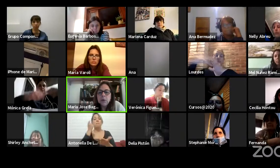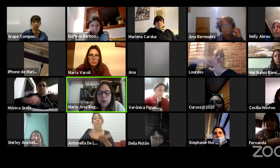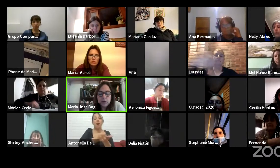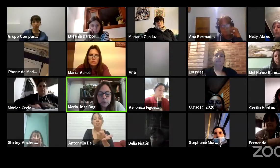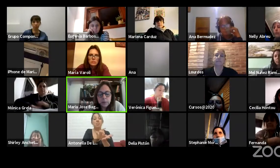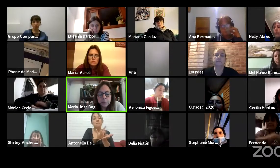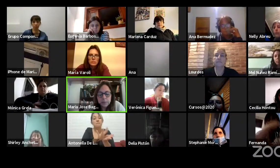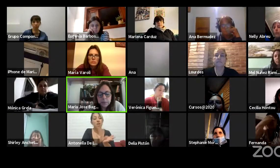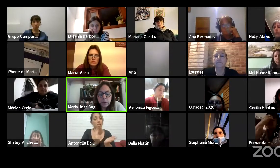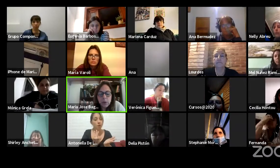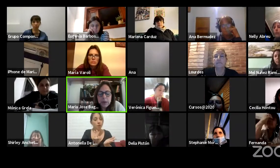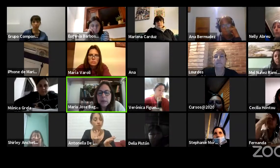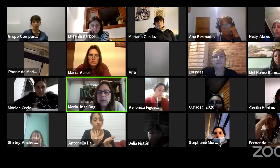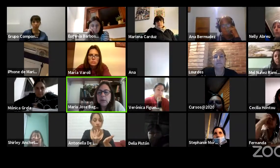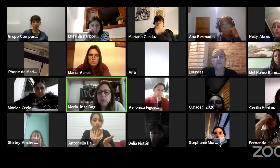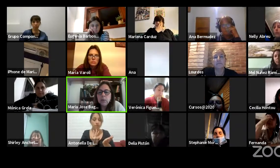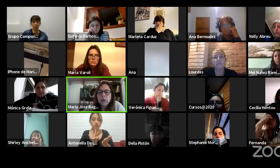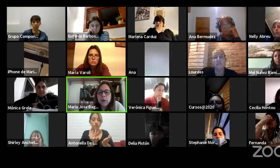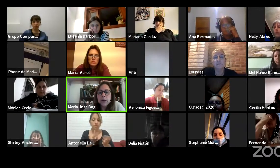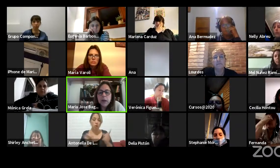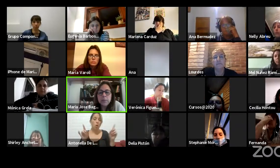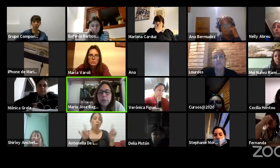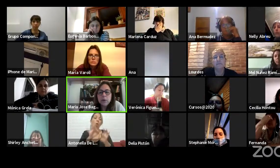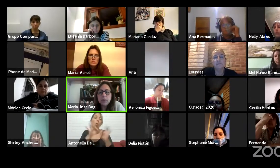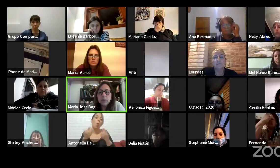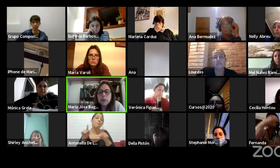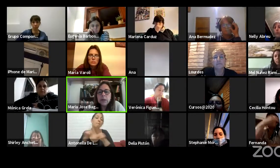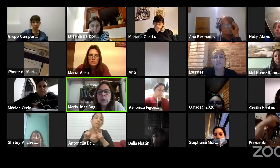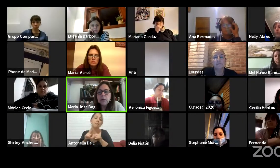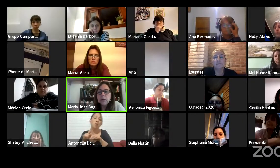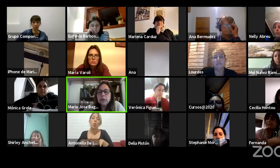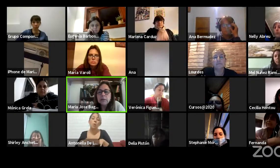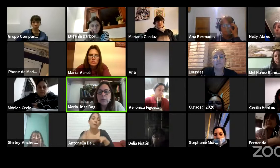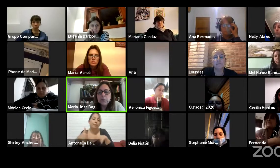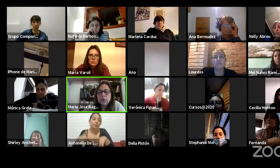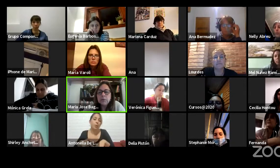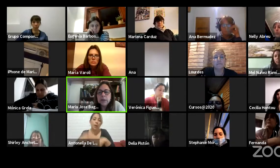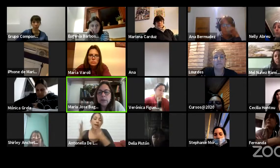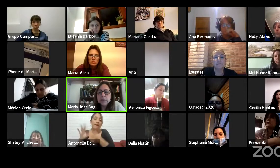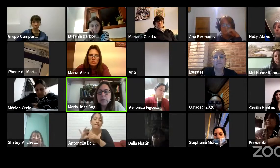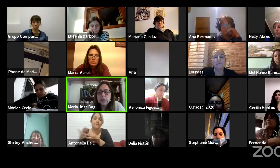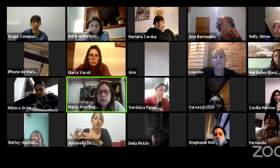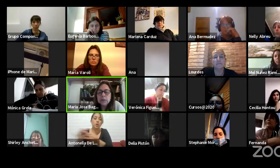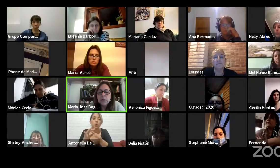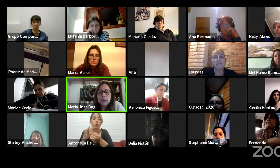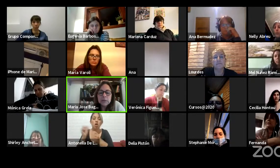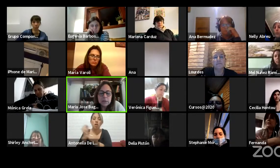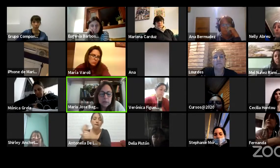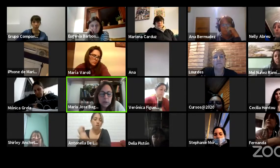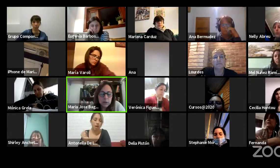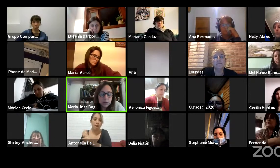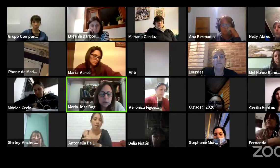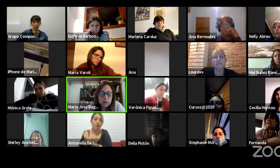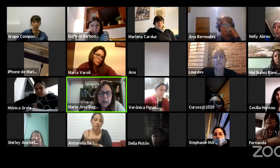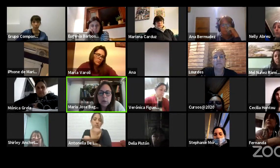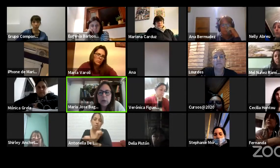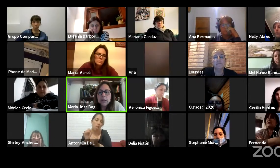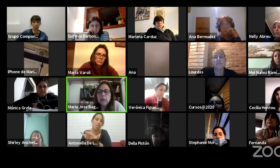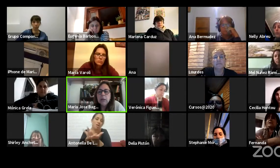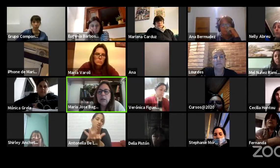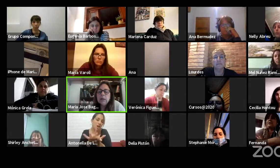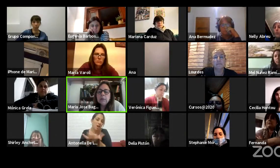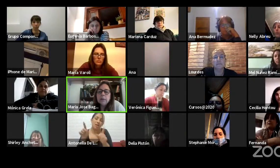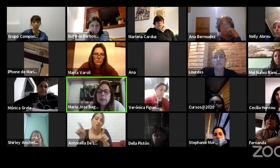Obviamente sabemos que eso, como en cualquier vínculo laboral, puede ocurrir, por diferentes situaciones, y bueno, eso es